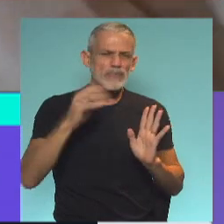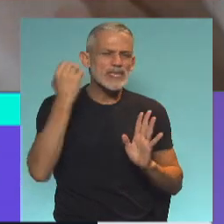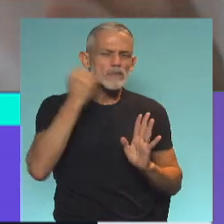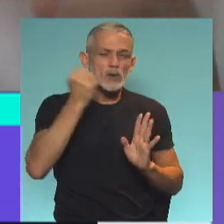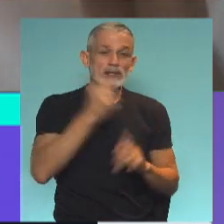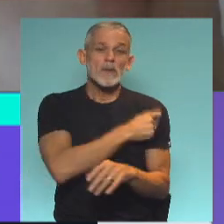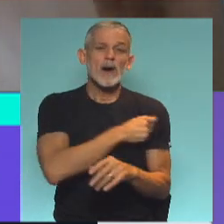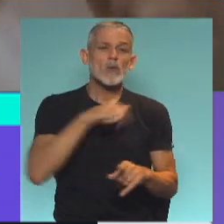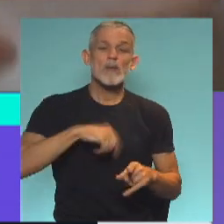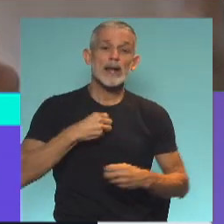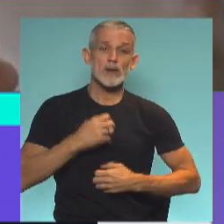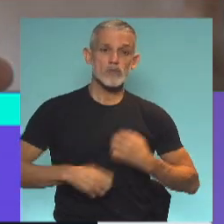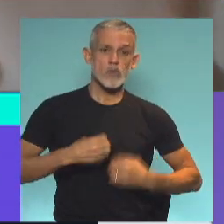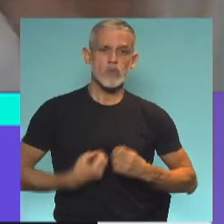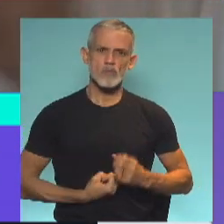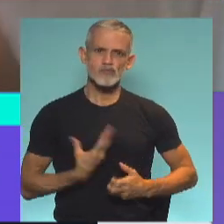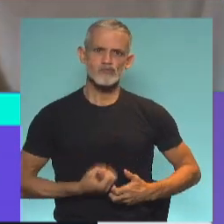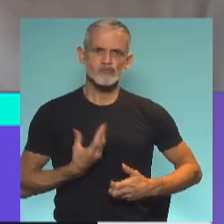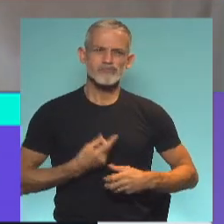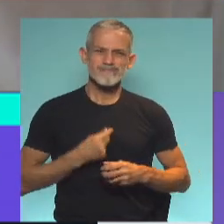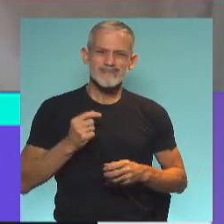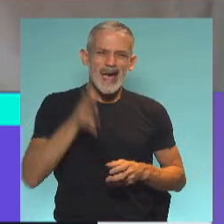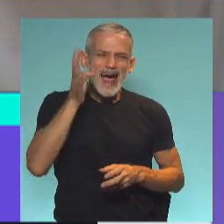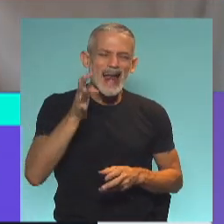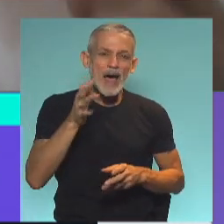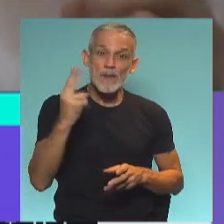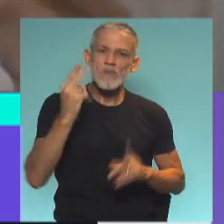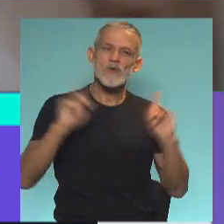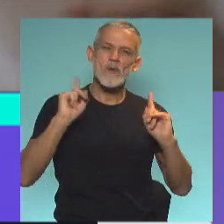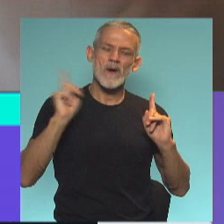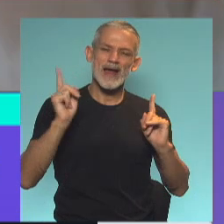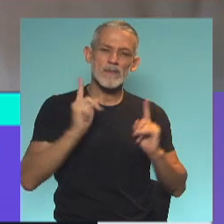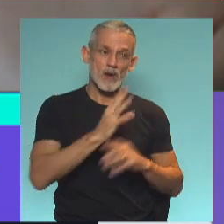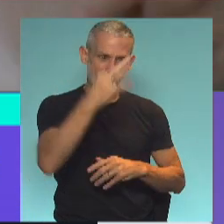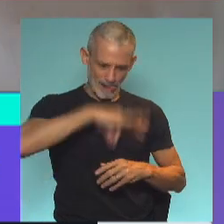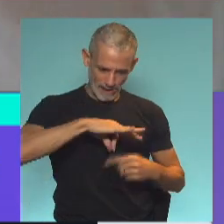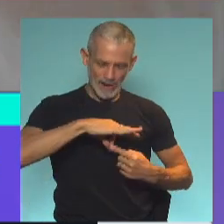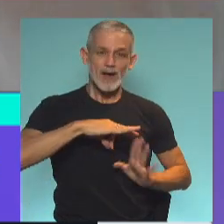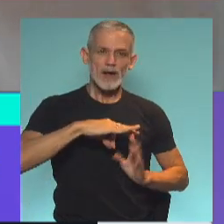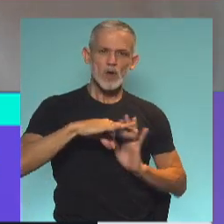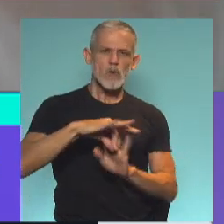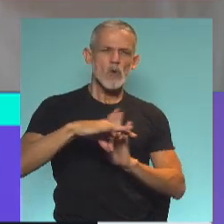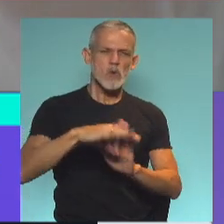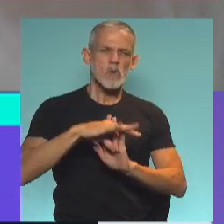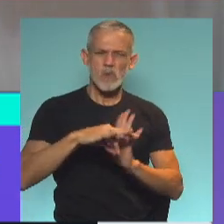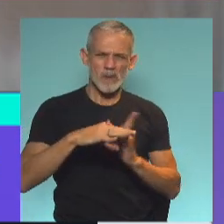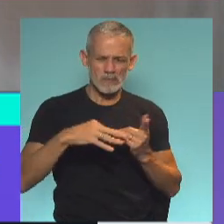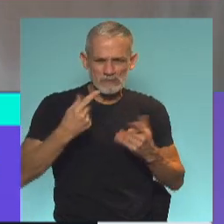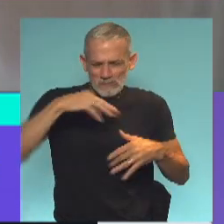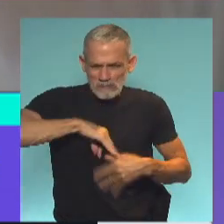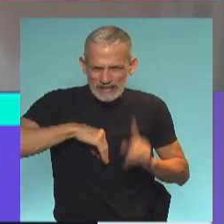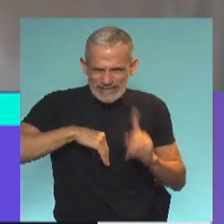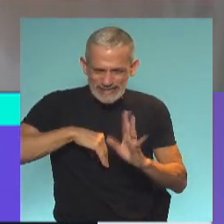las vacunas, es a evitar los cuadros graves y la mortalidad por un patógeno X, en este caso COVID. Así que